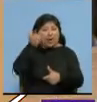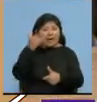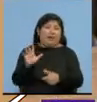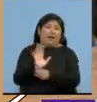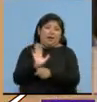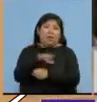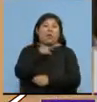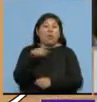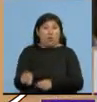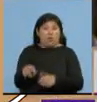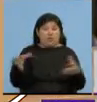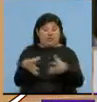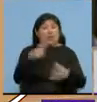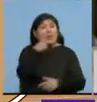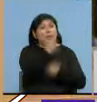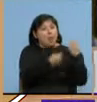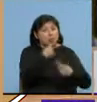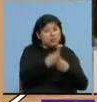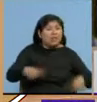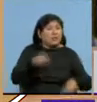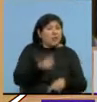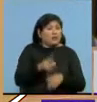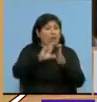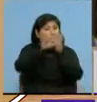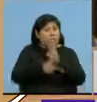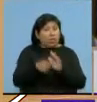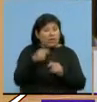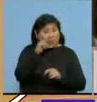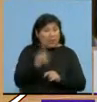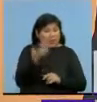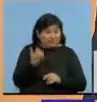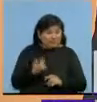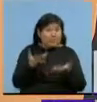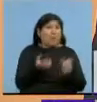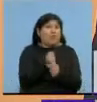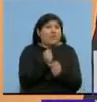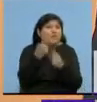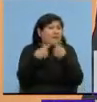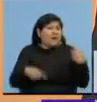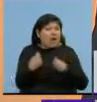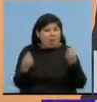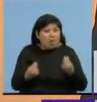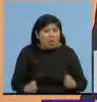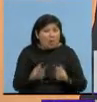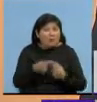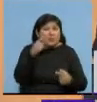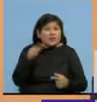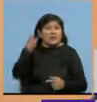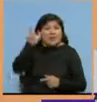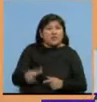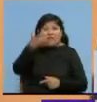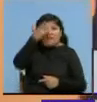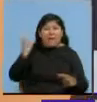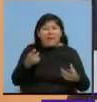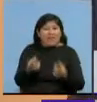las últimas horas para ustedes, cómo están trabajando en estas horas justamente buscando a ese donante.